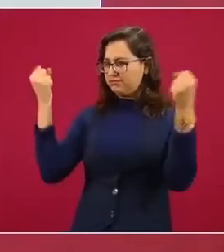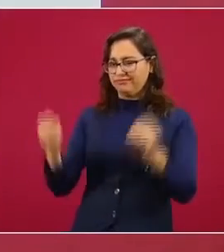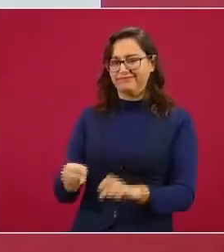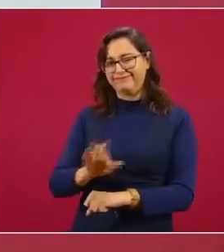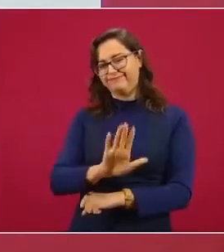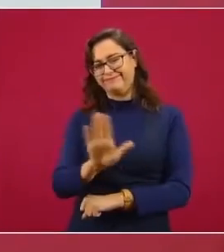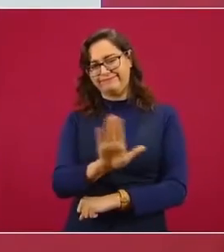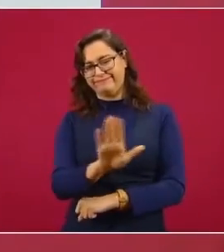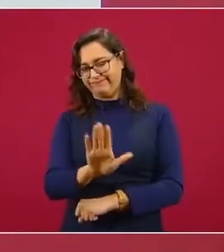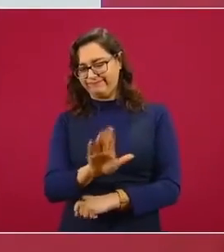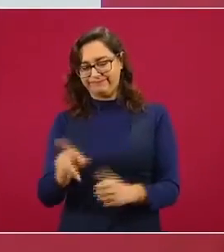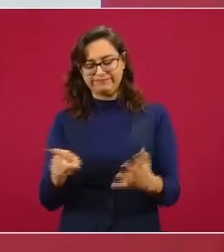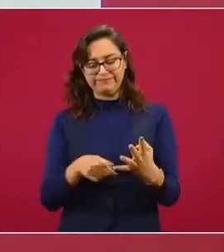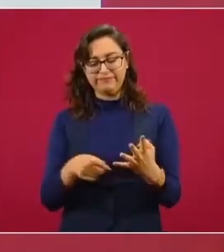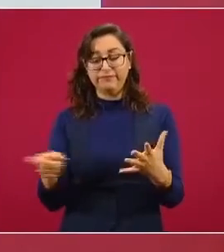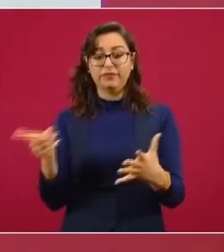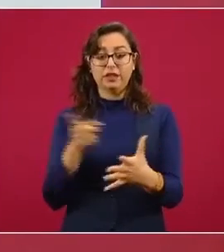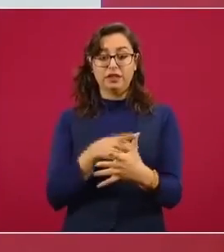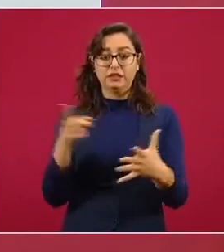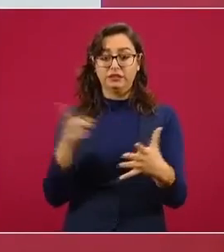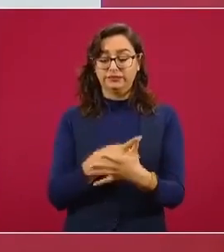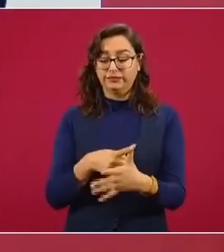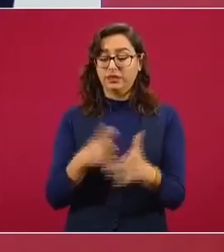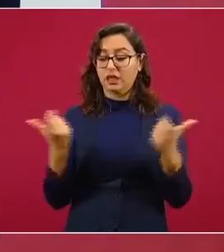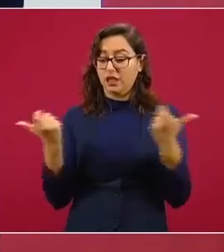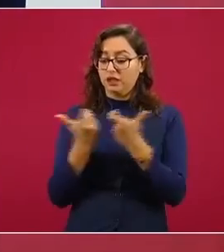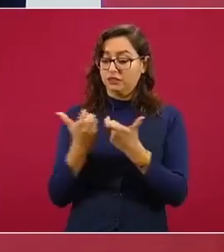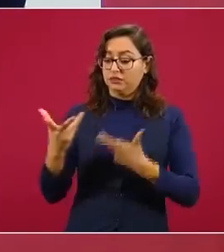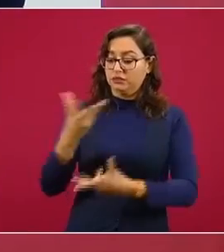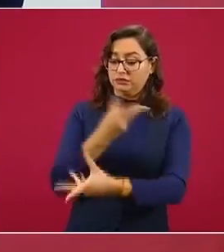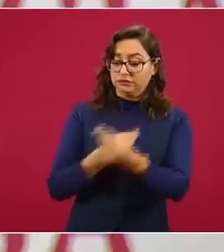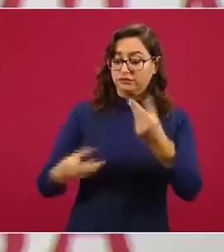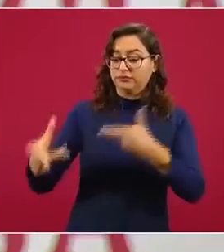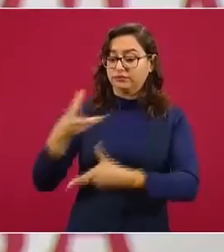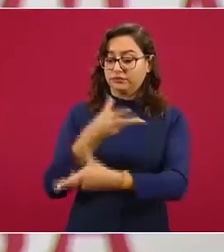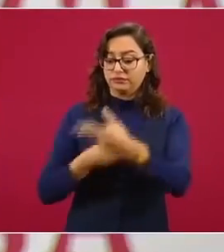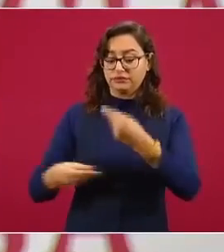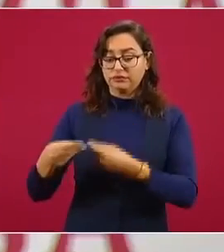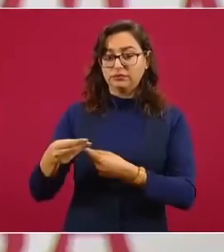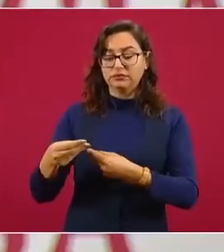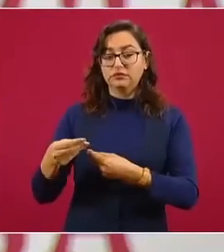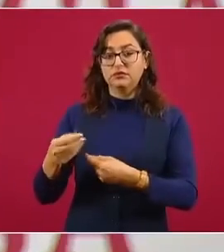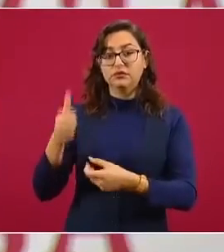quinto, el rescate económico debe ser de abajo hacia arriba y no como se propone en las recetas